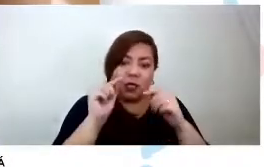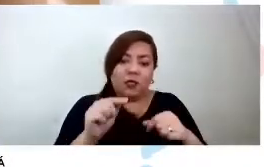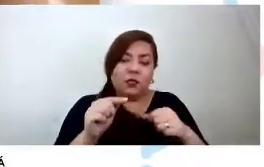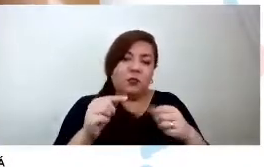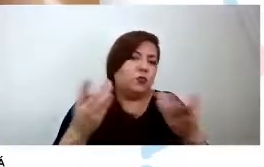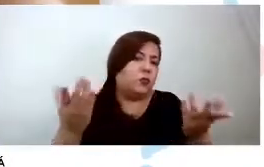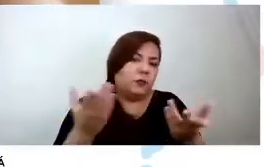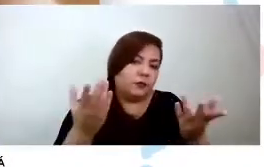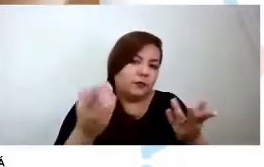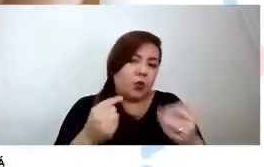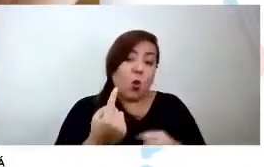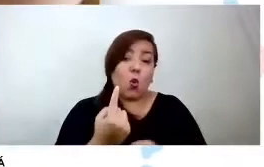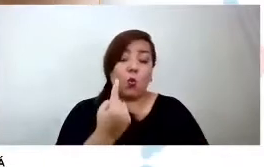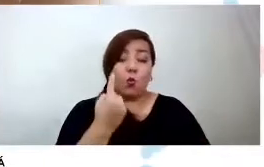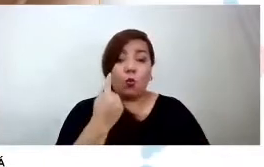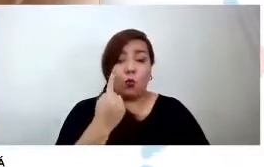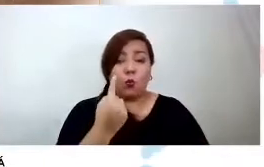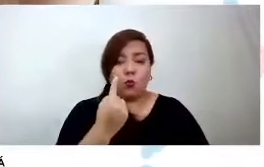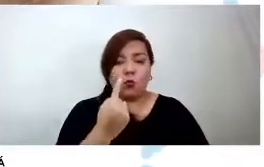de uno